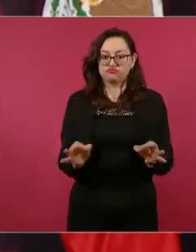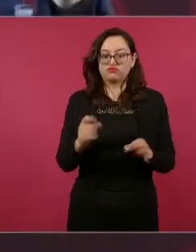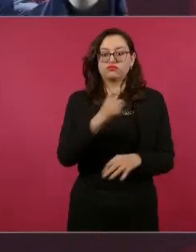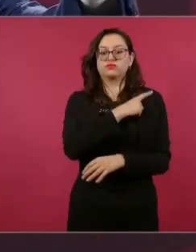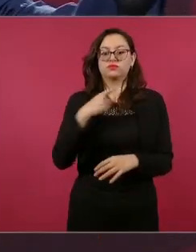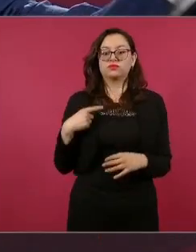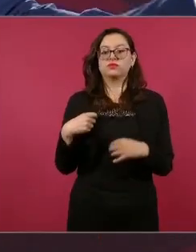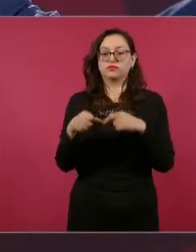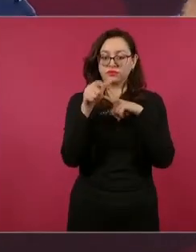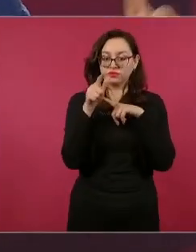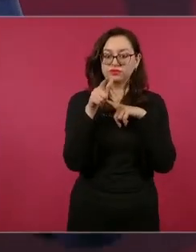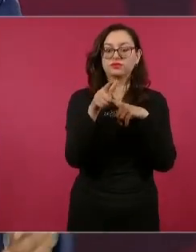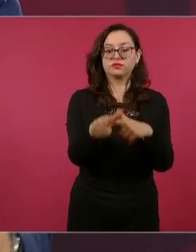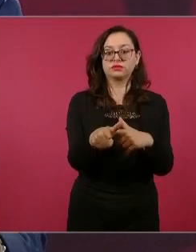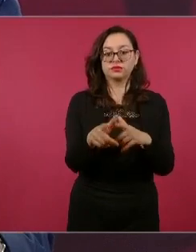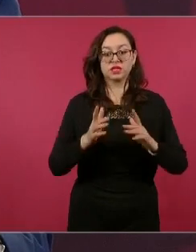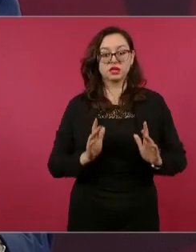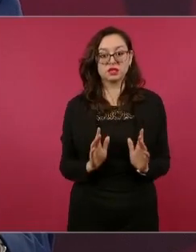puede ser otro el estilo,